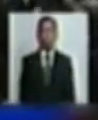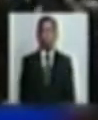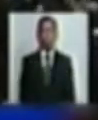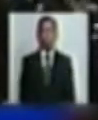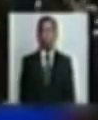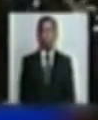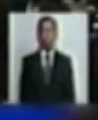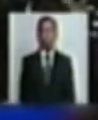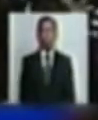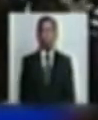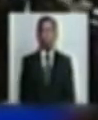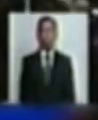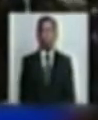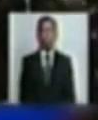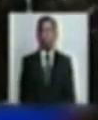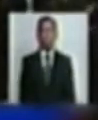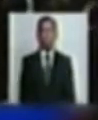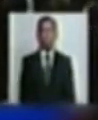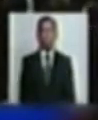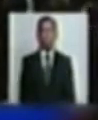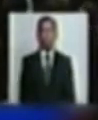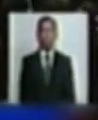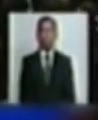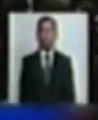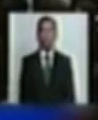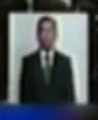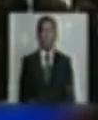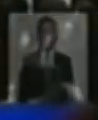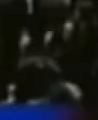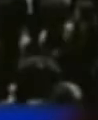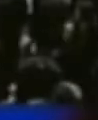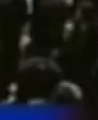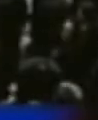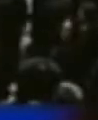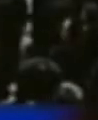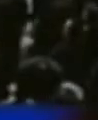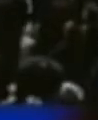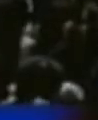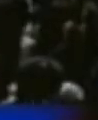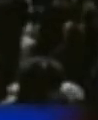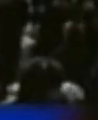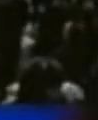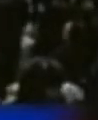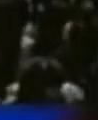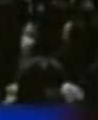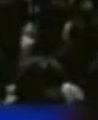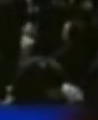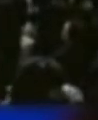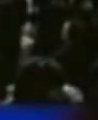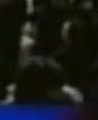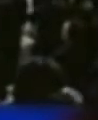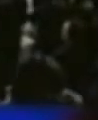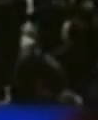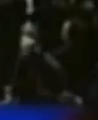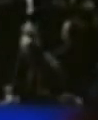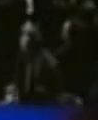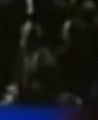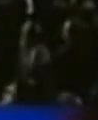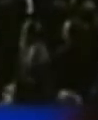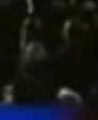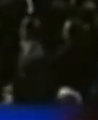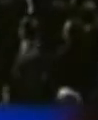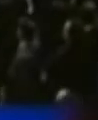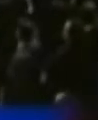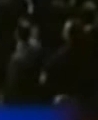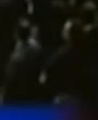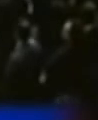ha enfatizado en que no podemos heredar a nuestros hijos, a nuestros nietos, temas pendientes que nosotros, en nuestra responsabilidad generacional, debemos